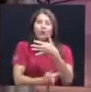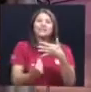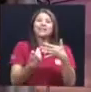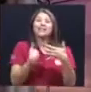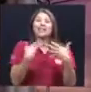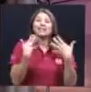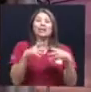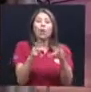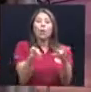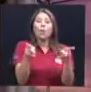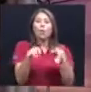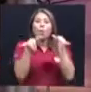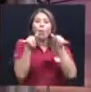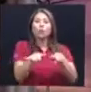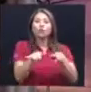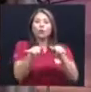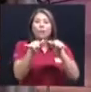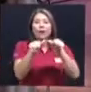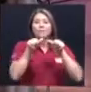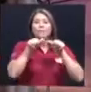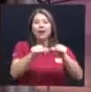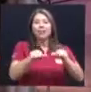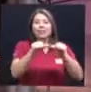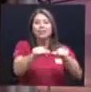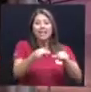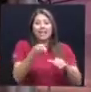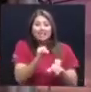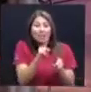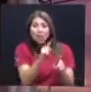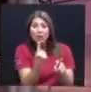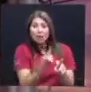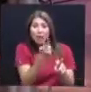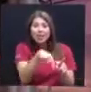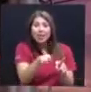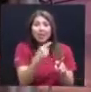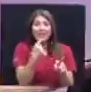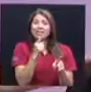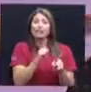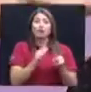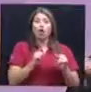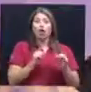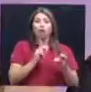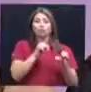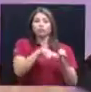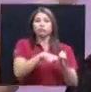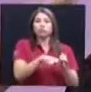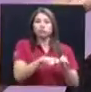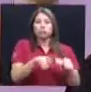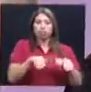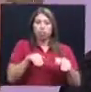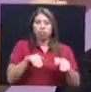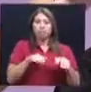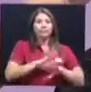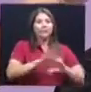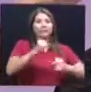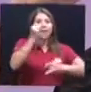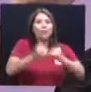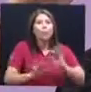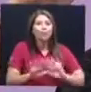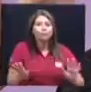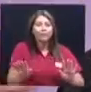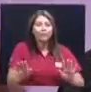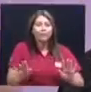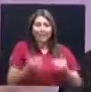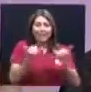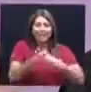permanente si una sola de ellas Beta no se se acabó en este momento Perdón en este